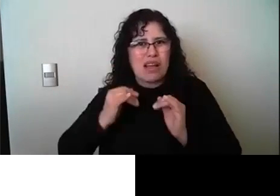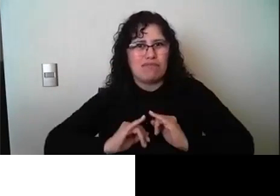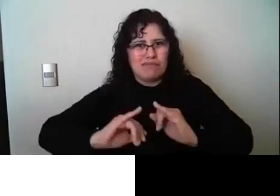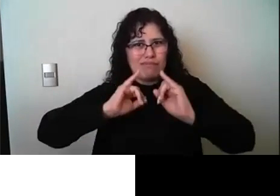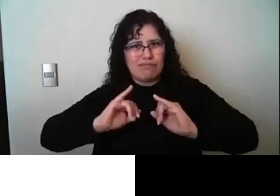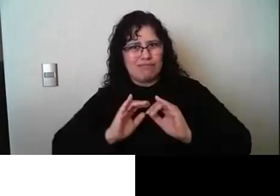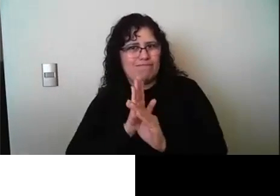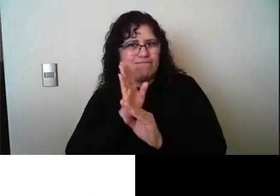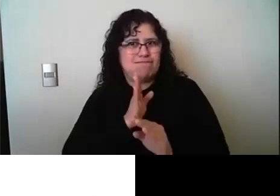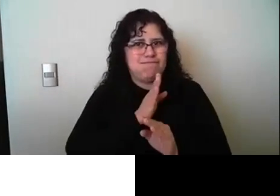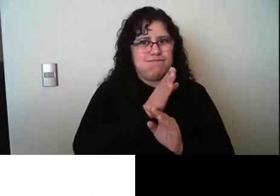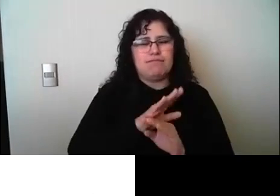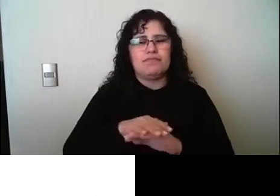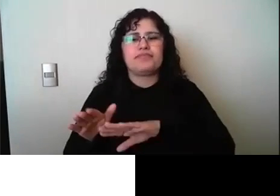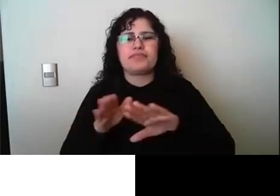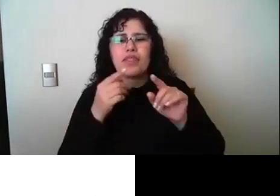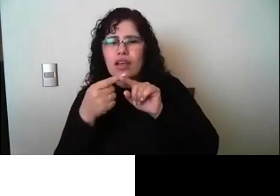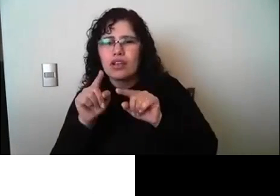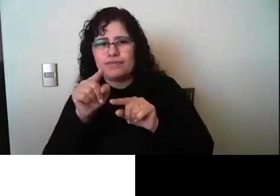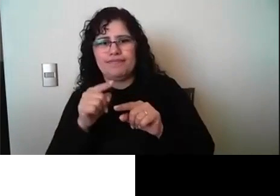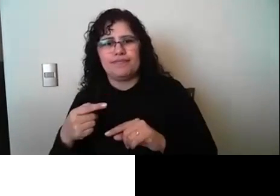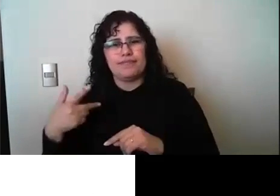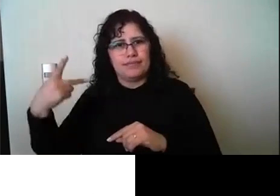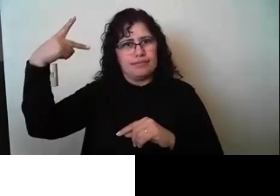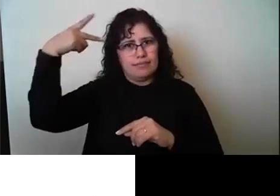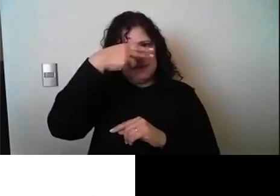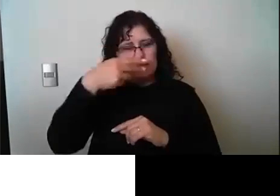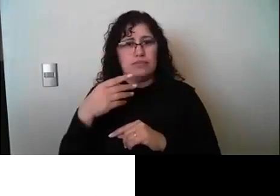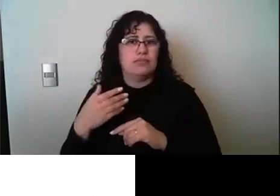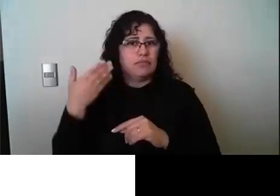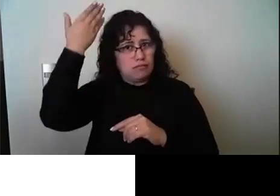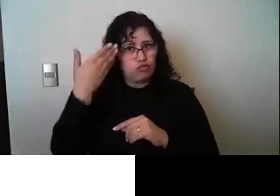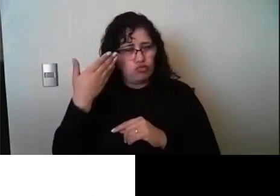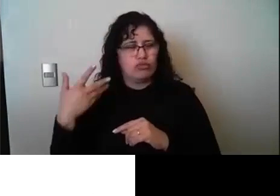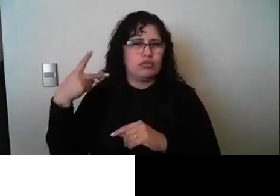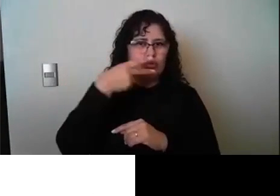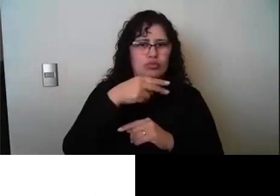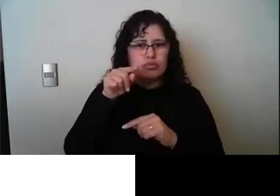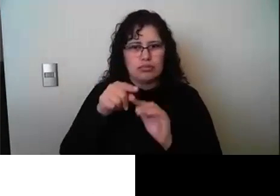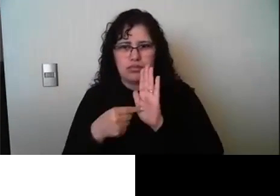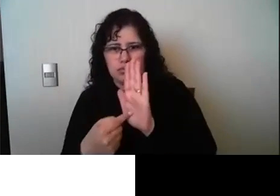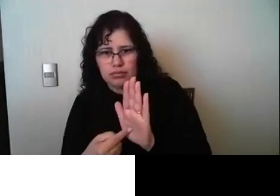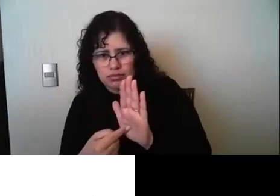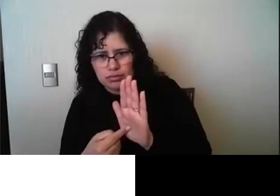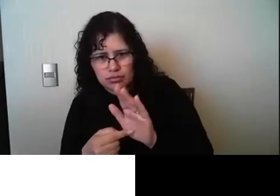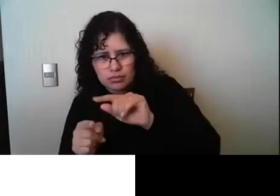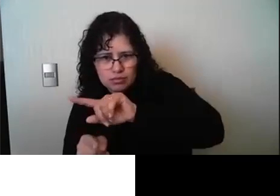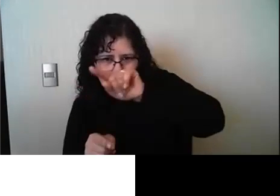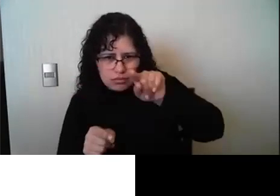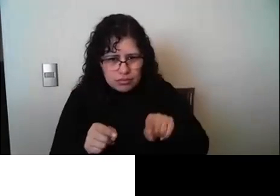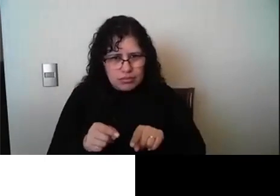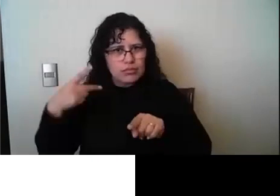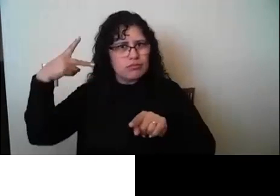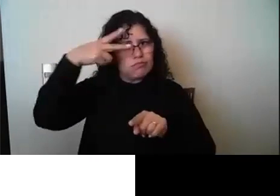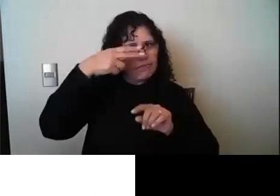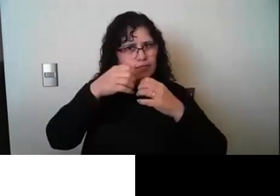Aquí tenemos un corte coronal, y aquí tenemos, como es un corte coronal,